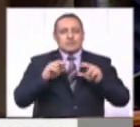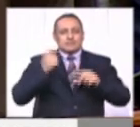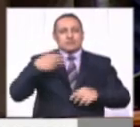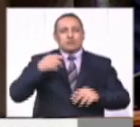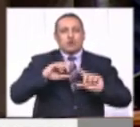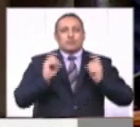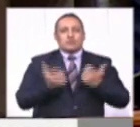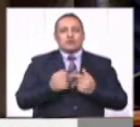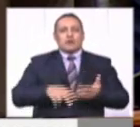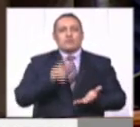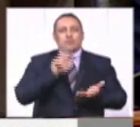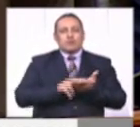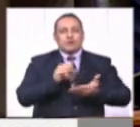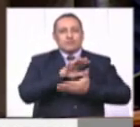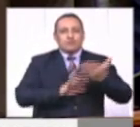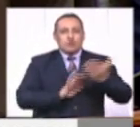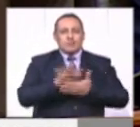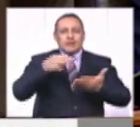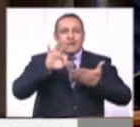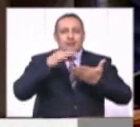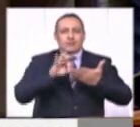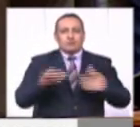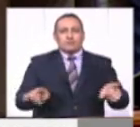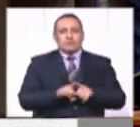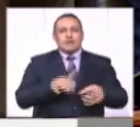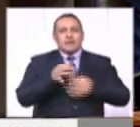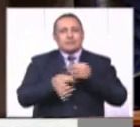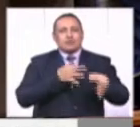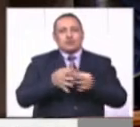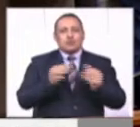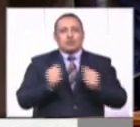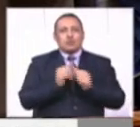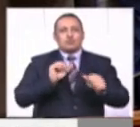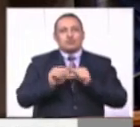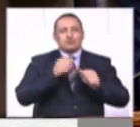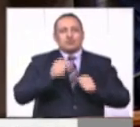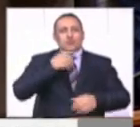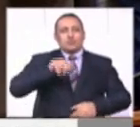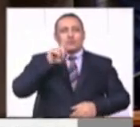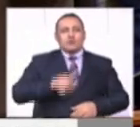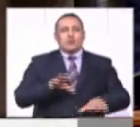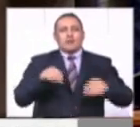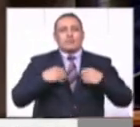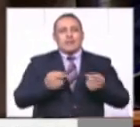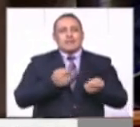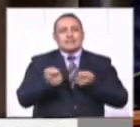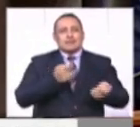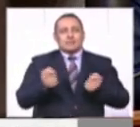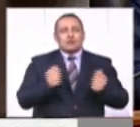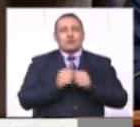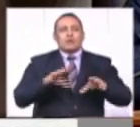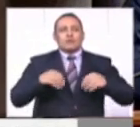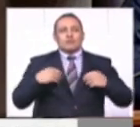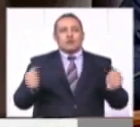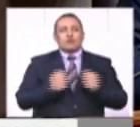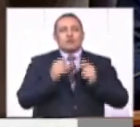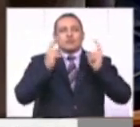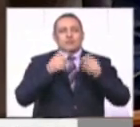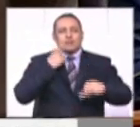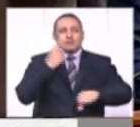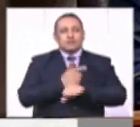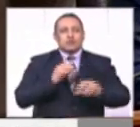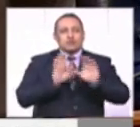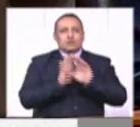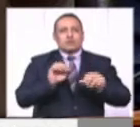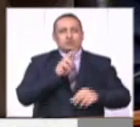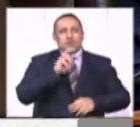se aprobó el informe de calificación que declaró en su Artículo primero admitir a trámite Por procedente en el extremo de la denuncia